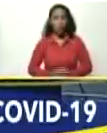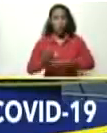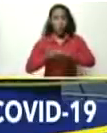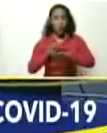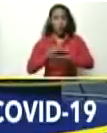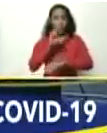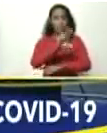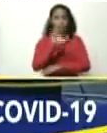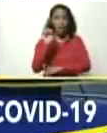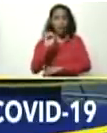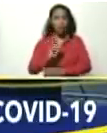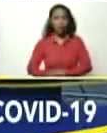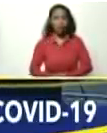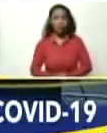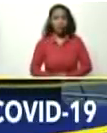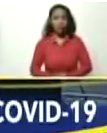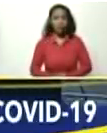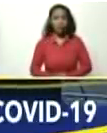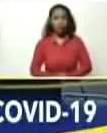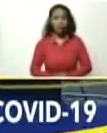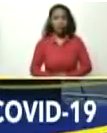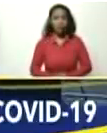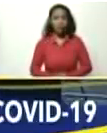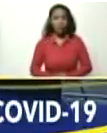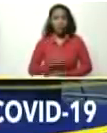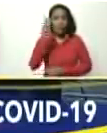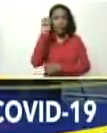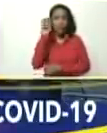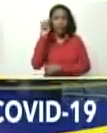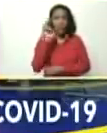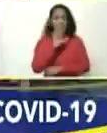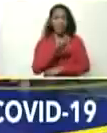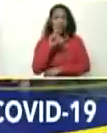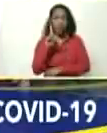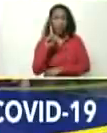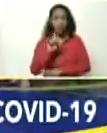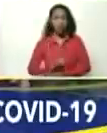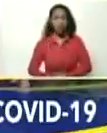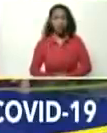jueves 30... y viernes 31.